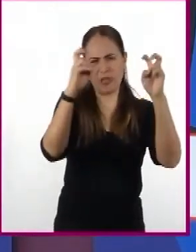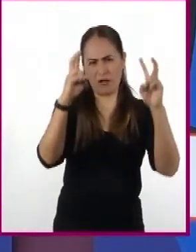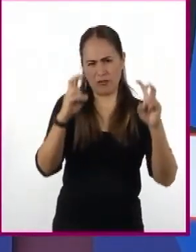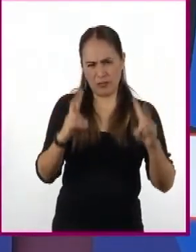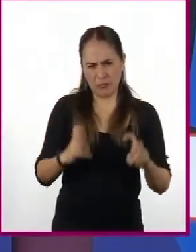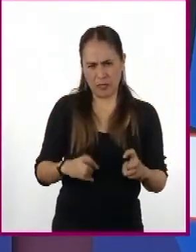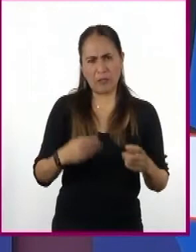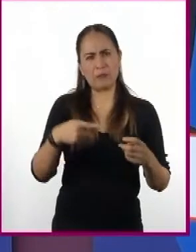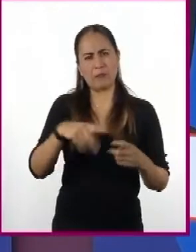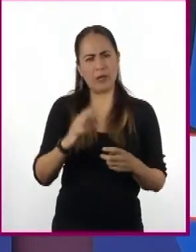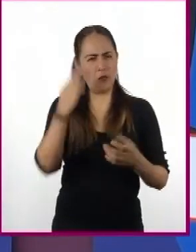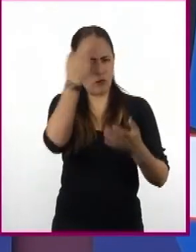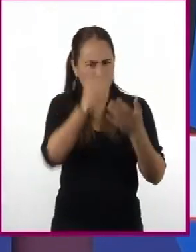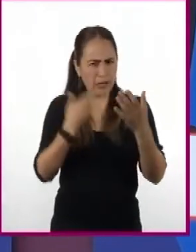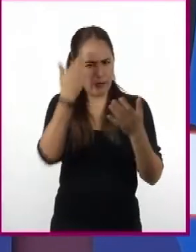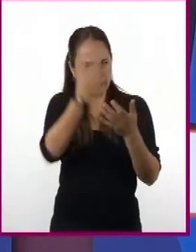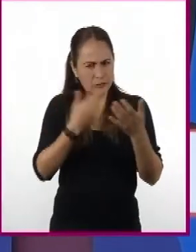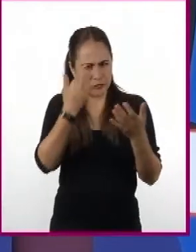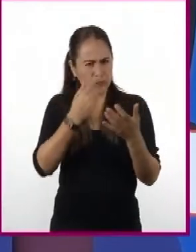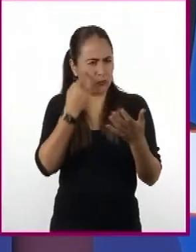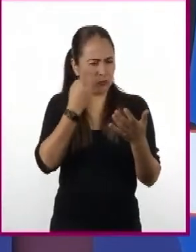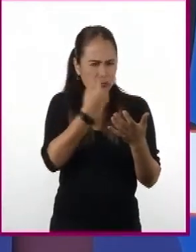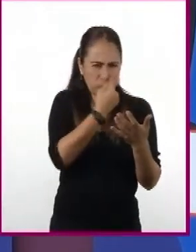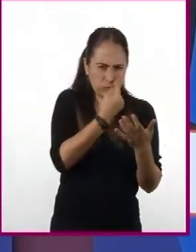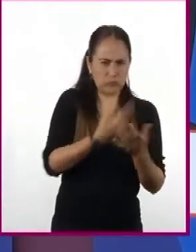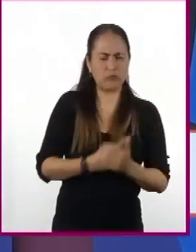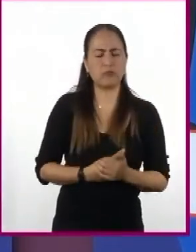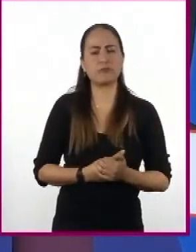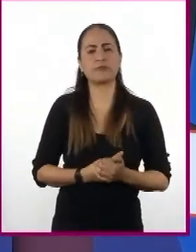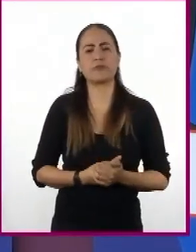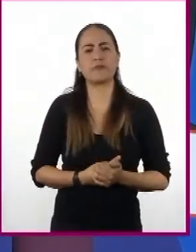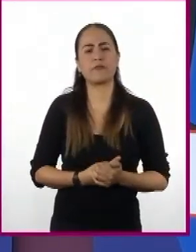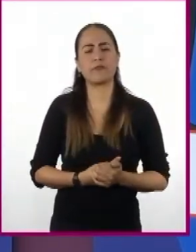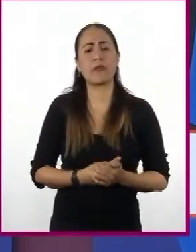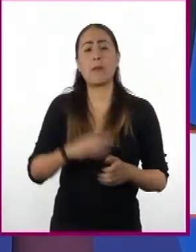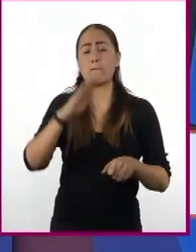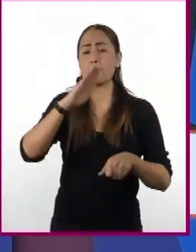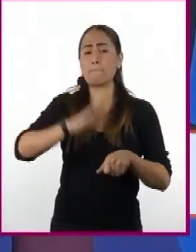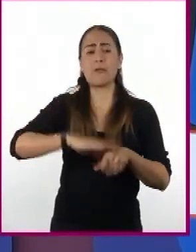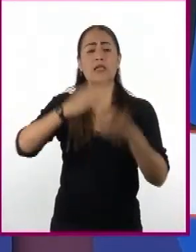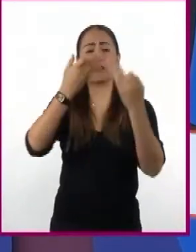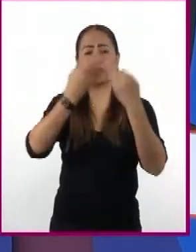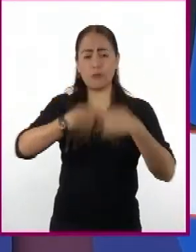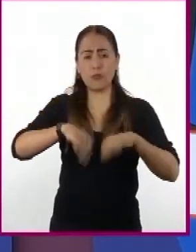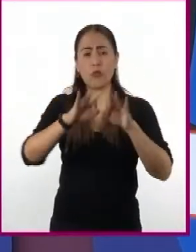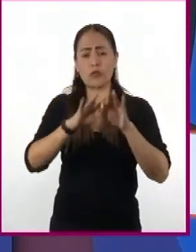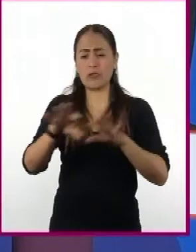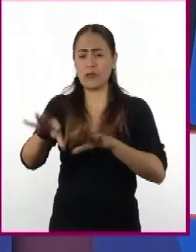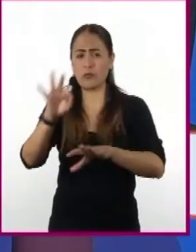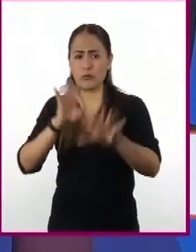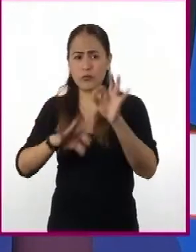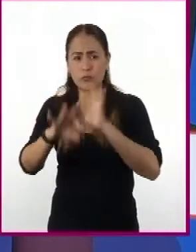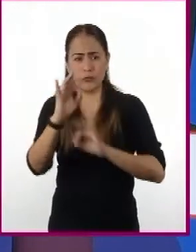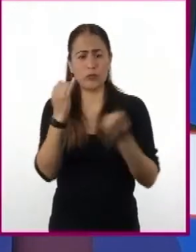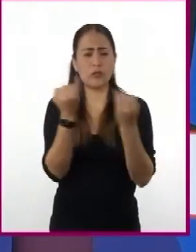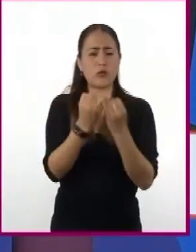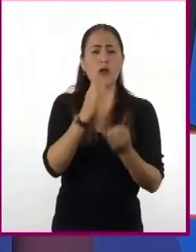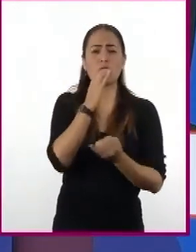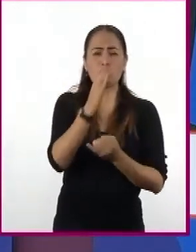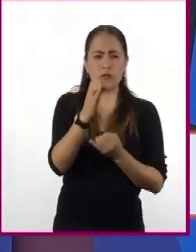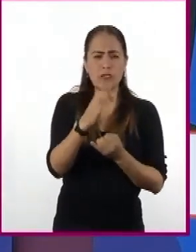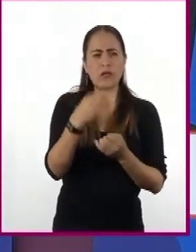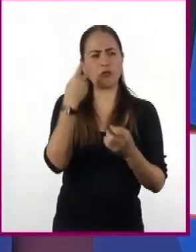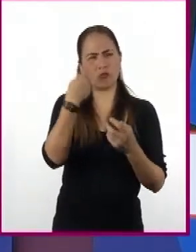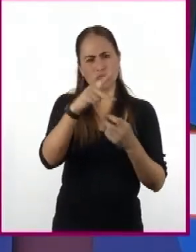en un criterio de revisión. Debe recoger lo más relevante e incluir comentarios que permitan explicar o aclarar las